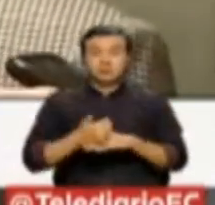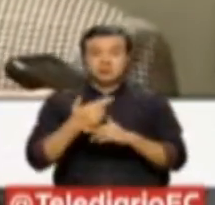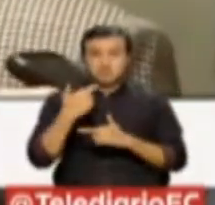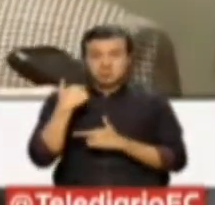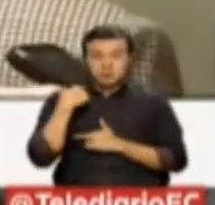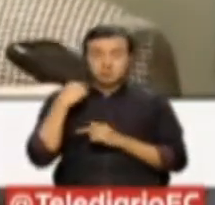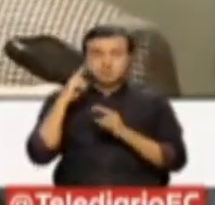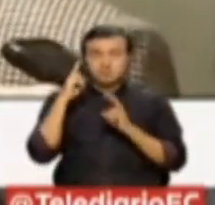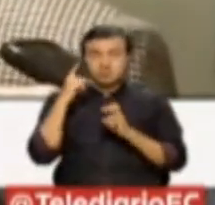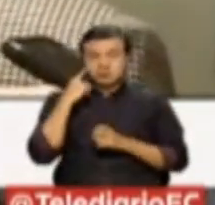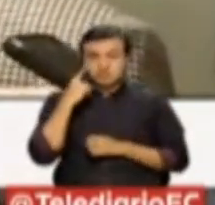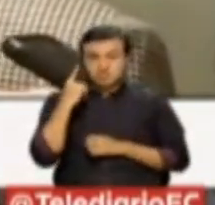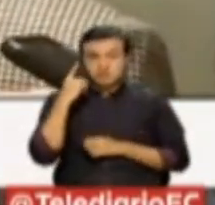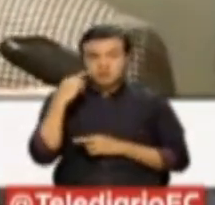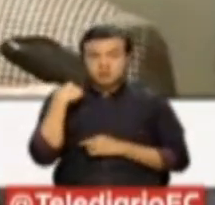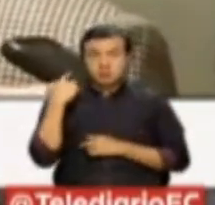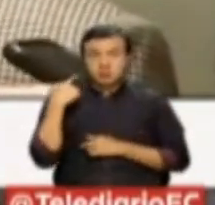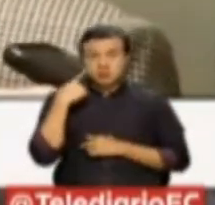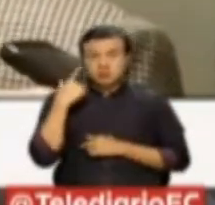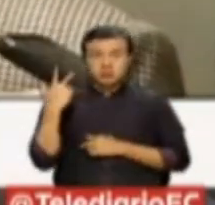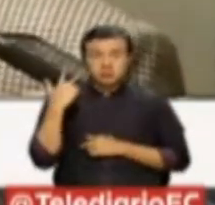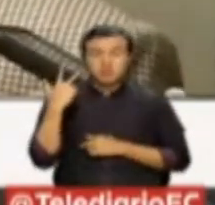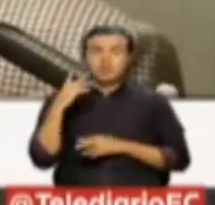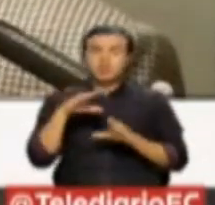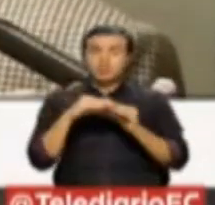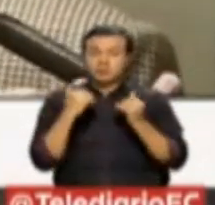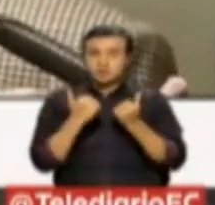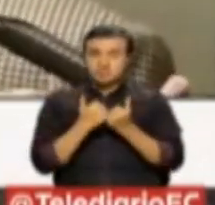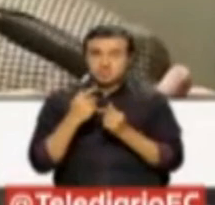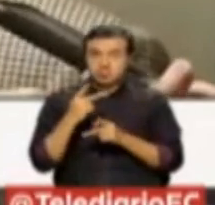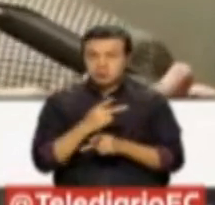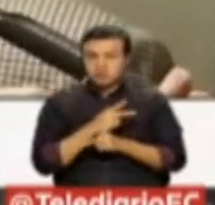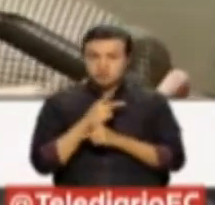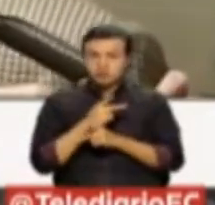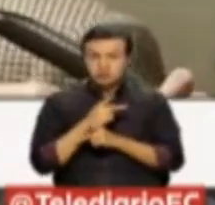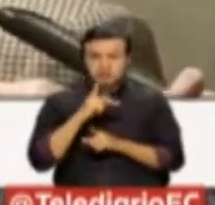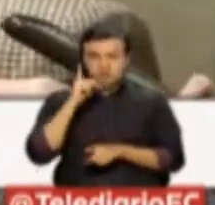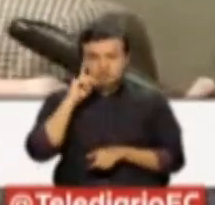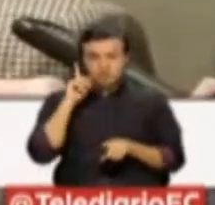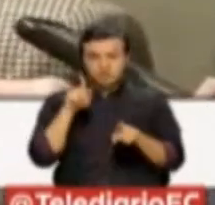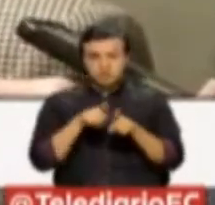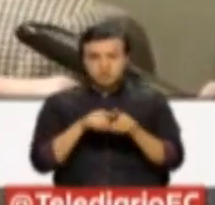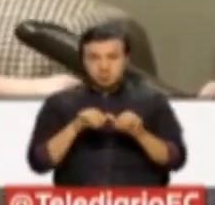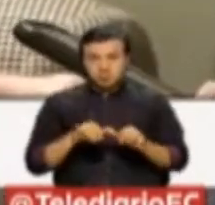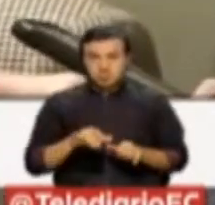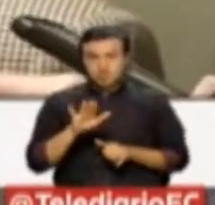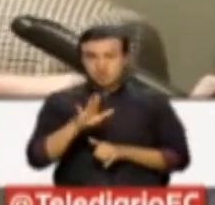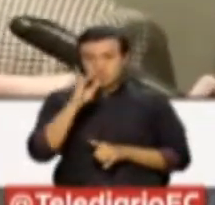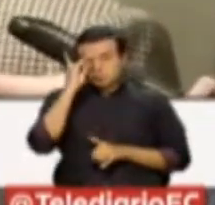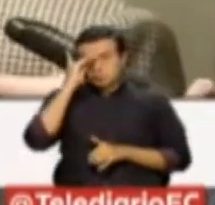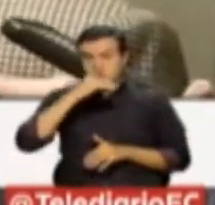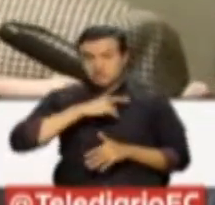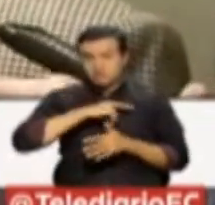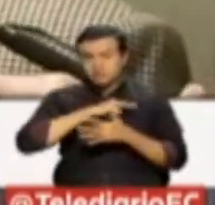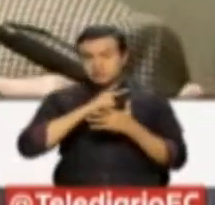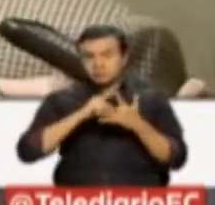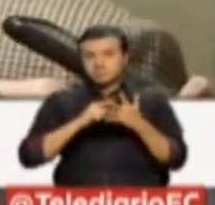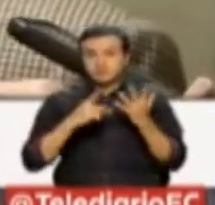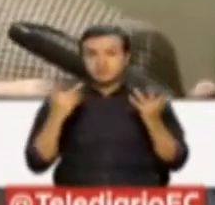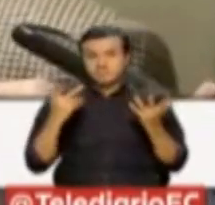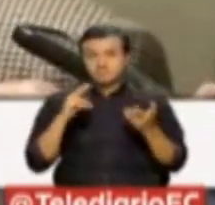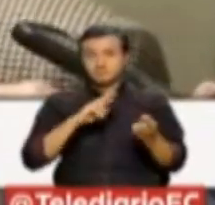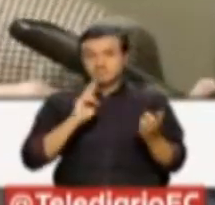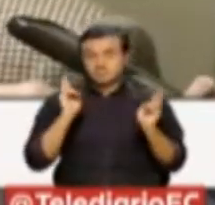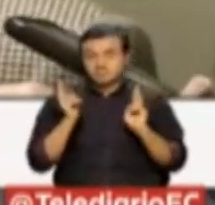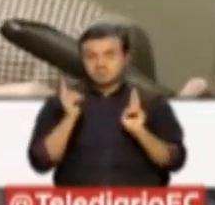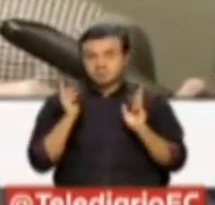sobre el canal correspondiente que es la comisión de consejo para que llegue a consejo una resolución en la cual se haga unas